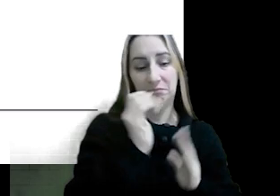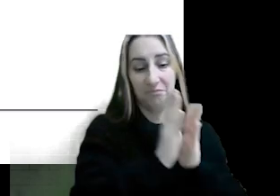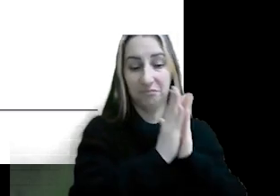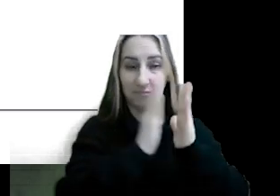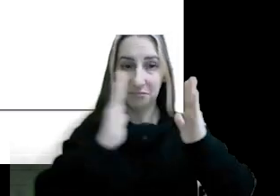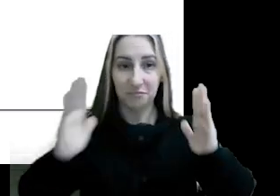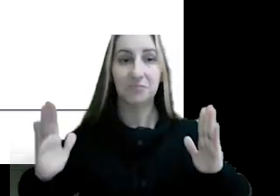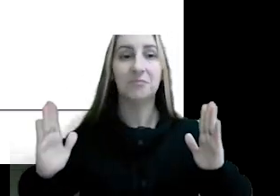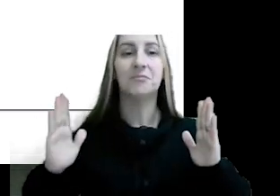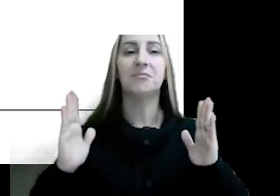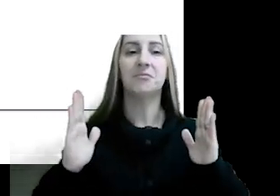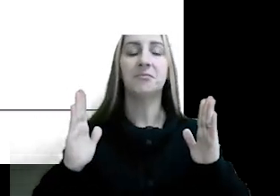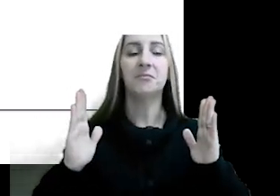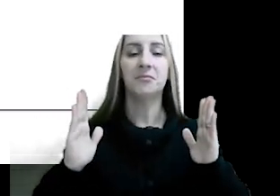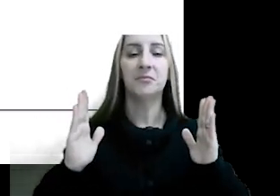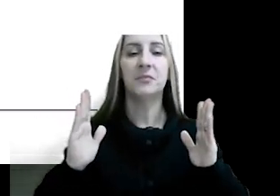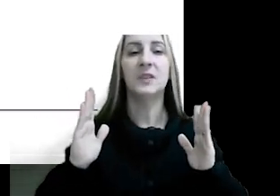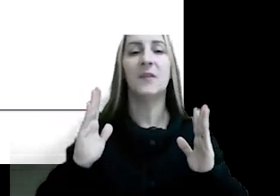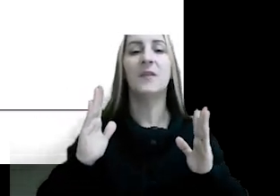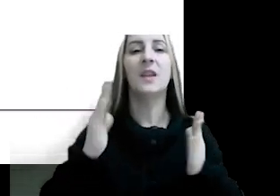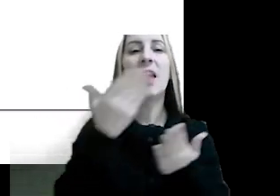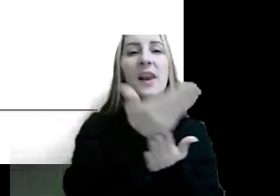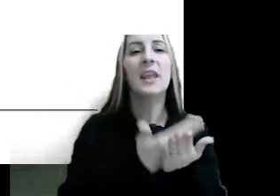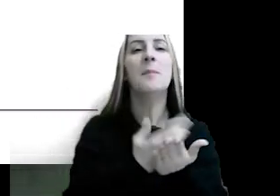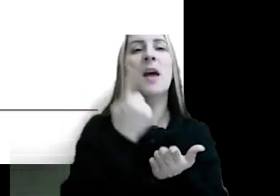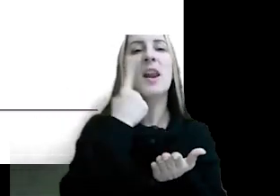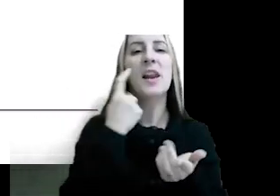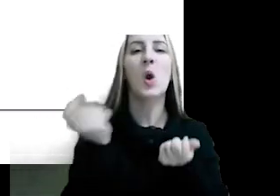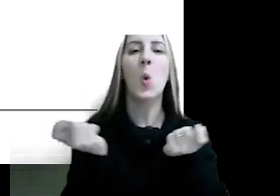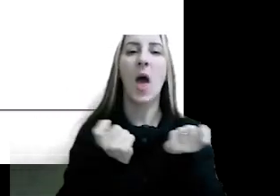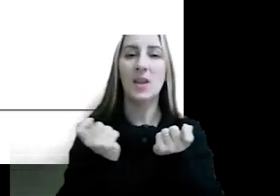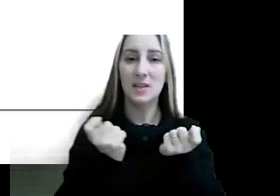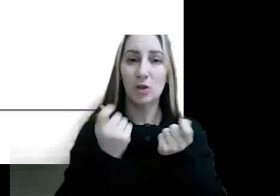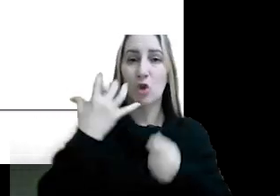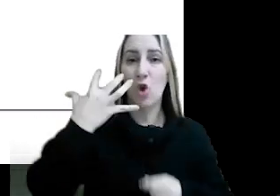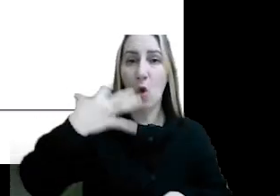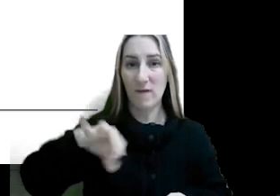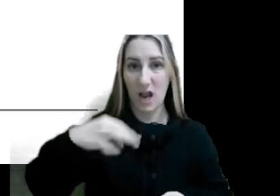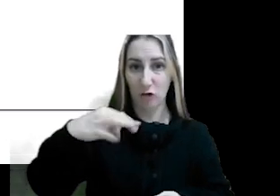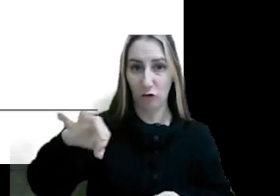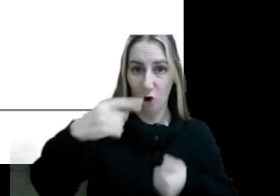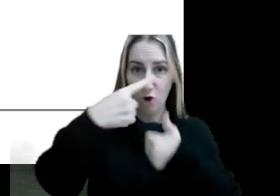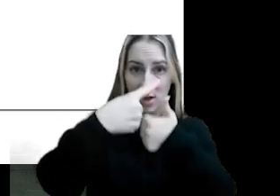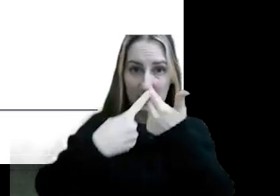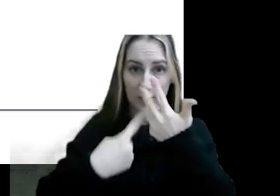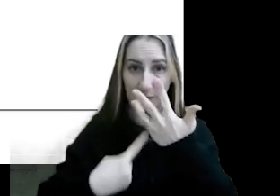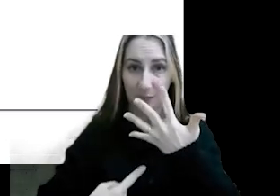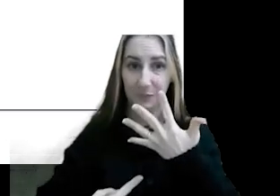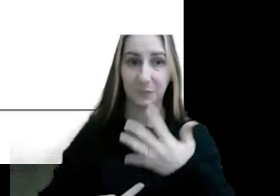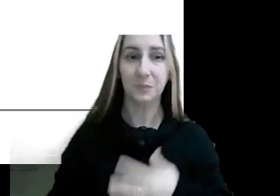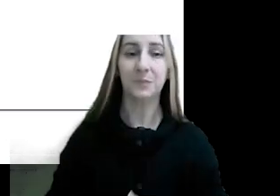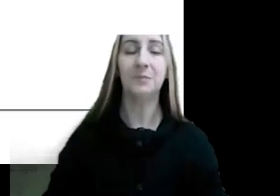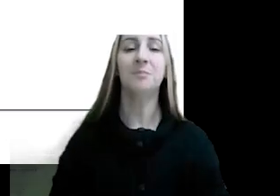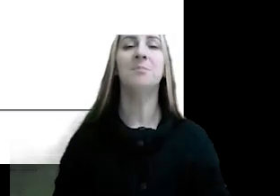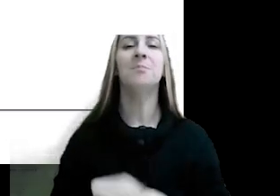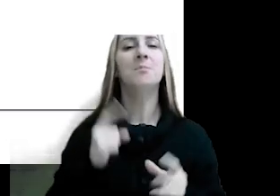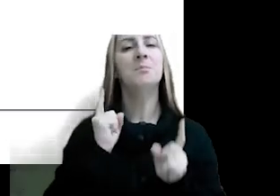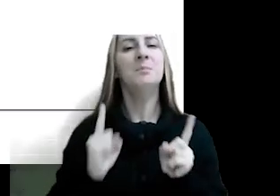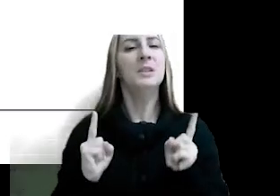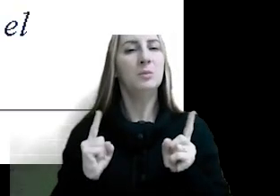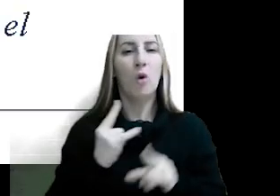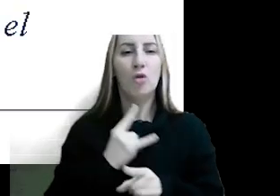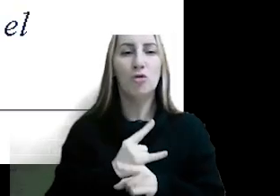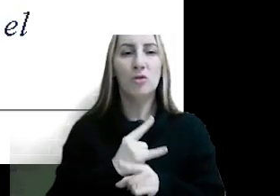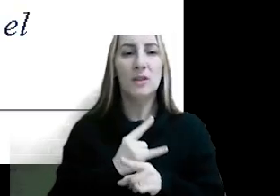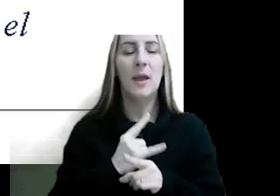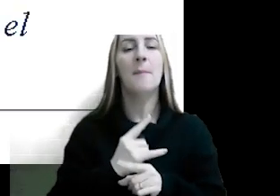lo que es el régimen de regularización de obligaciones. Y como siempre, vamos a